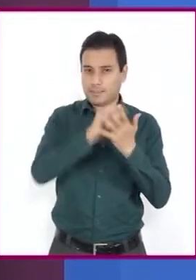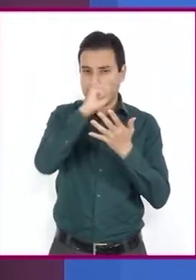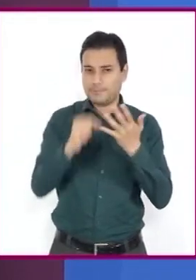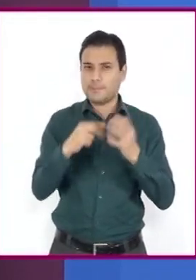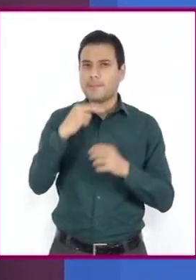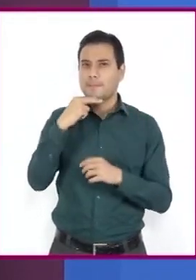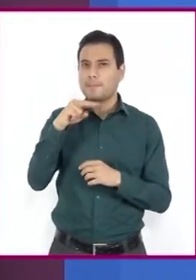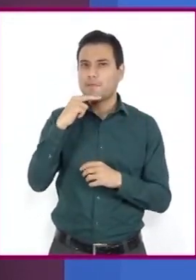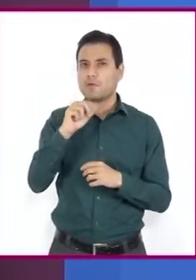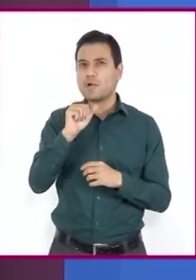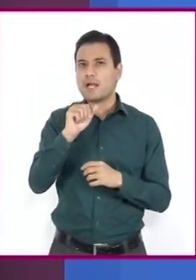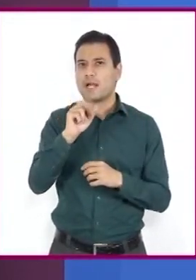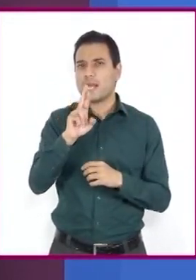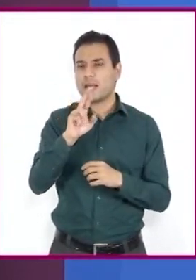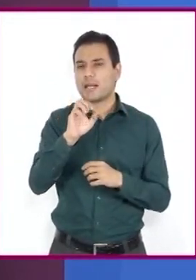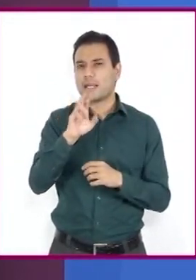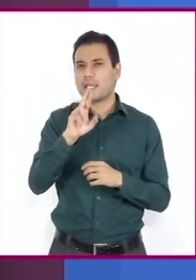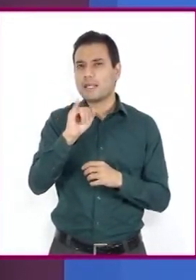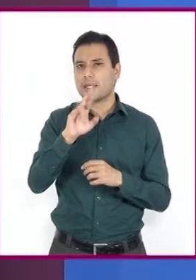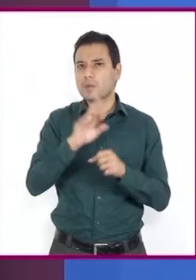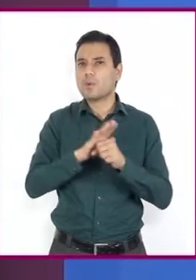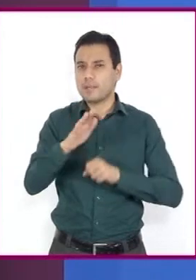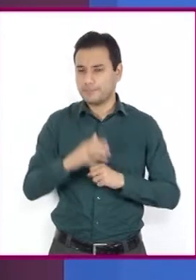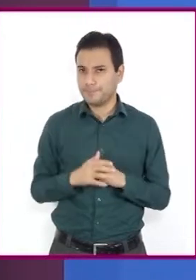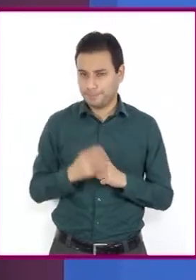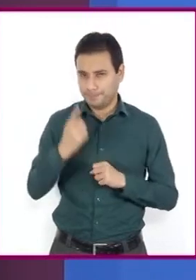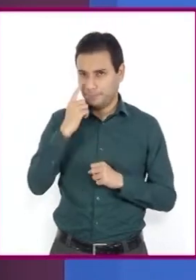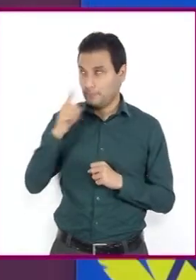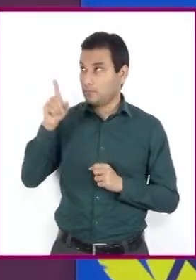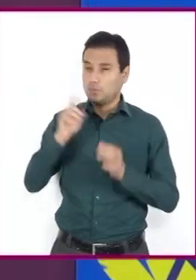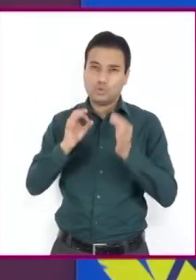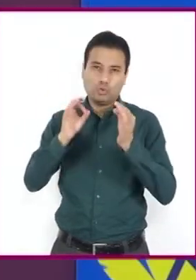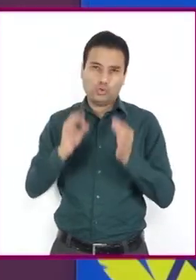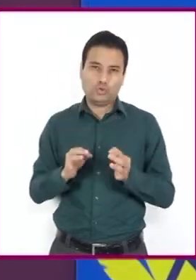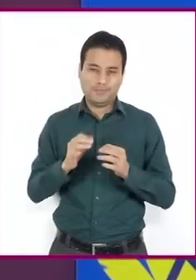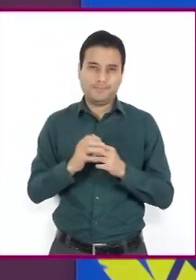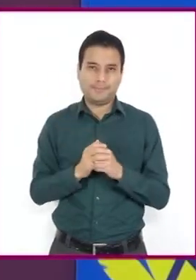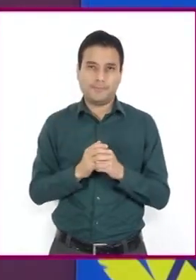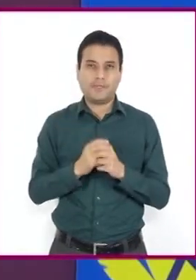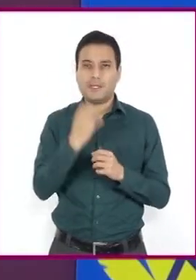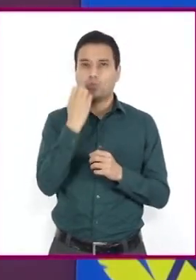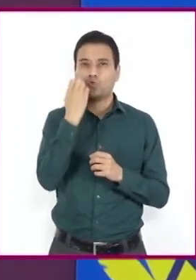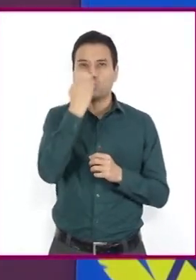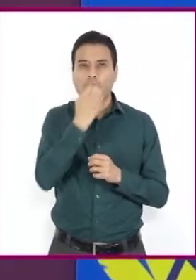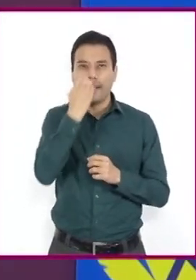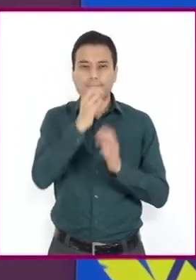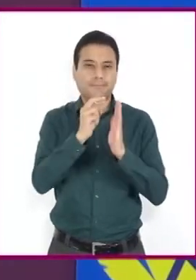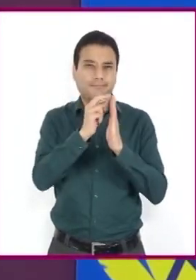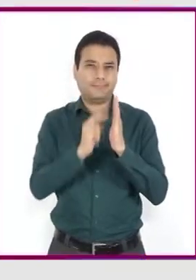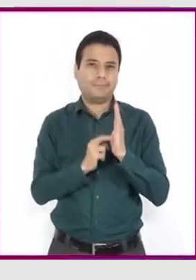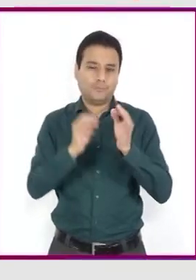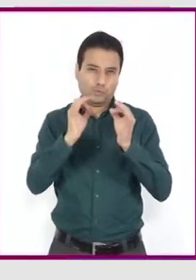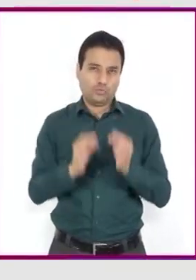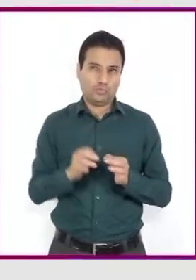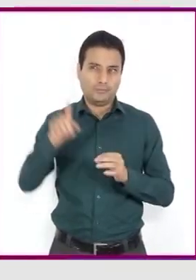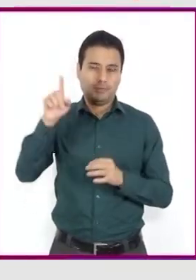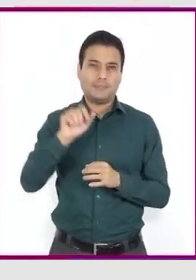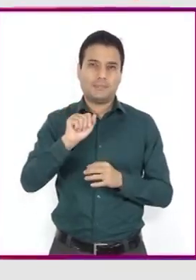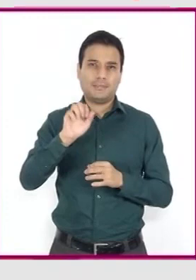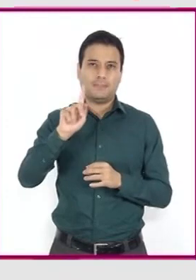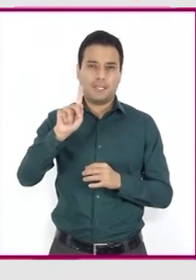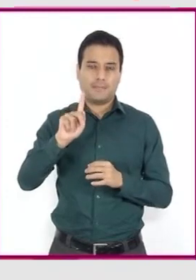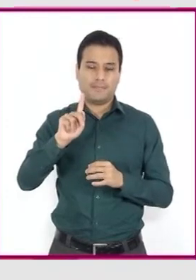en infinitivo. Estas fueron extraídas del Marco para la Convivencia Escolar emitido por la Secretaría de Educación